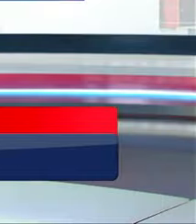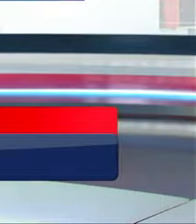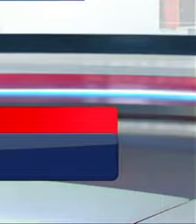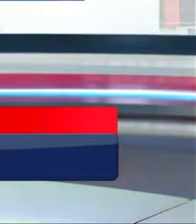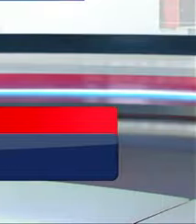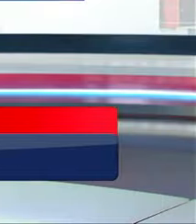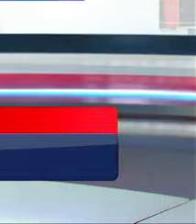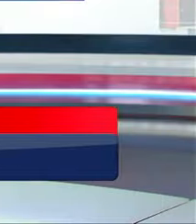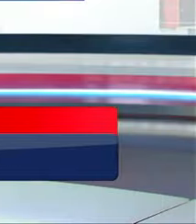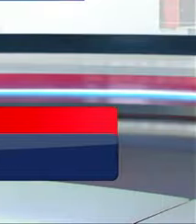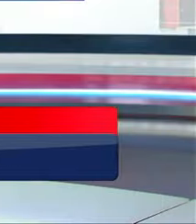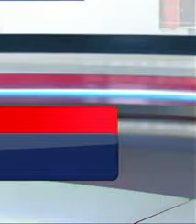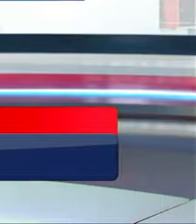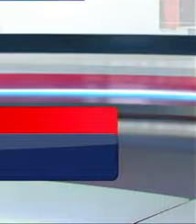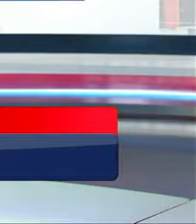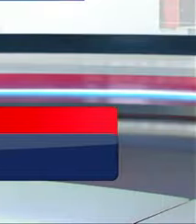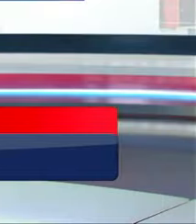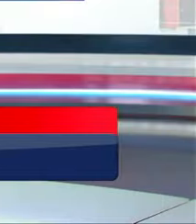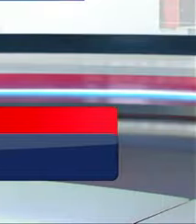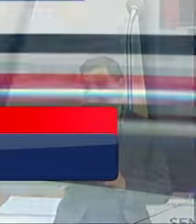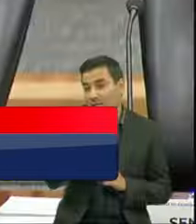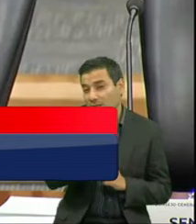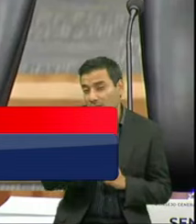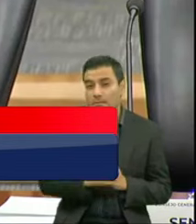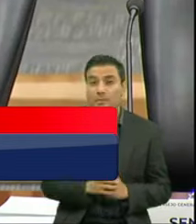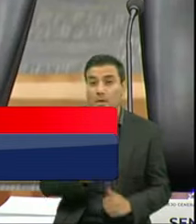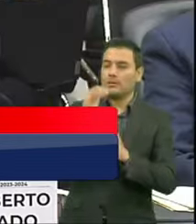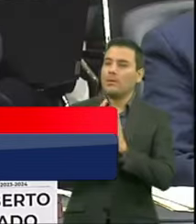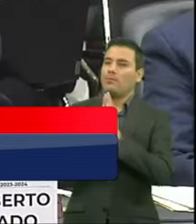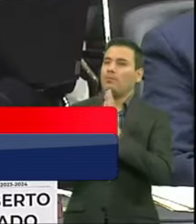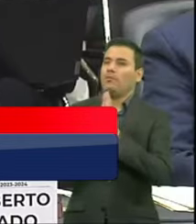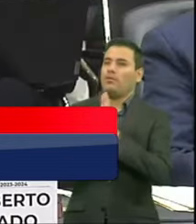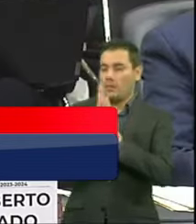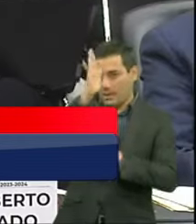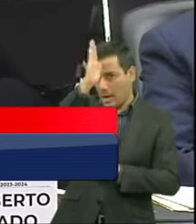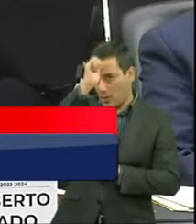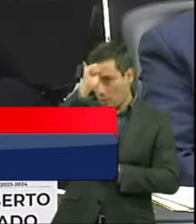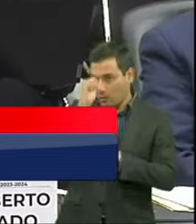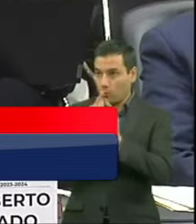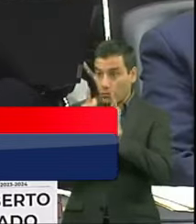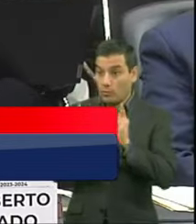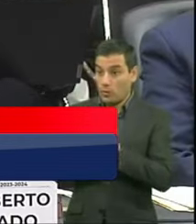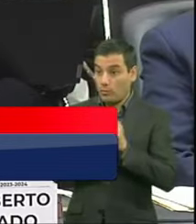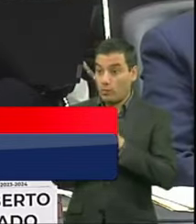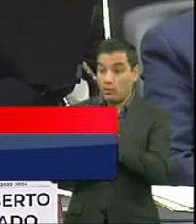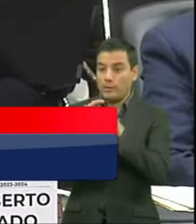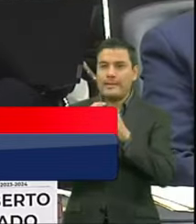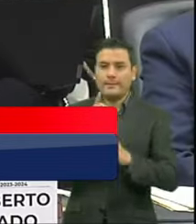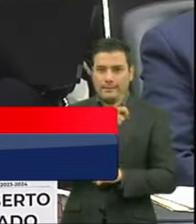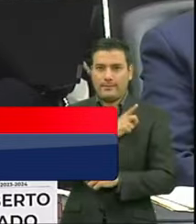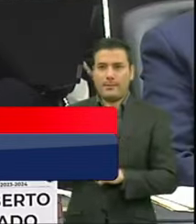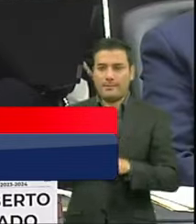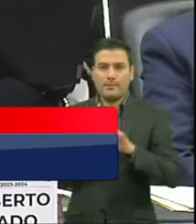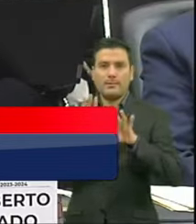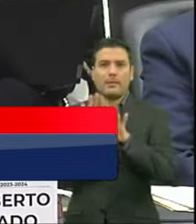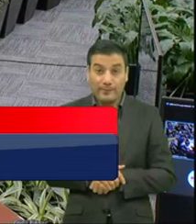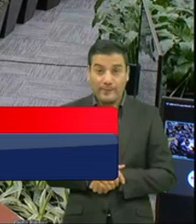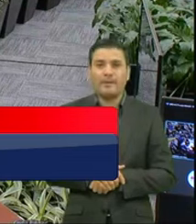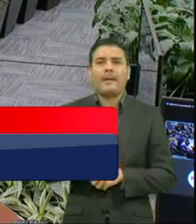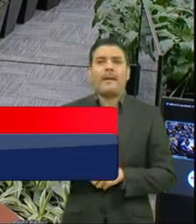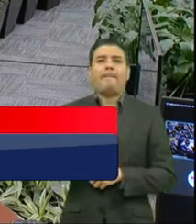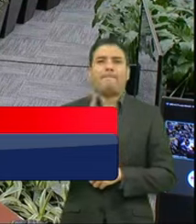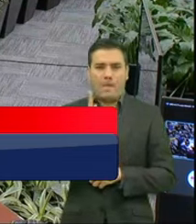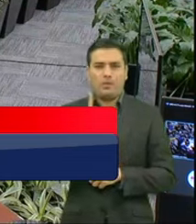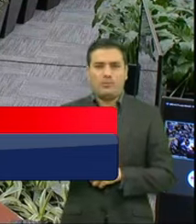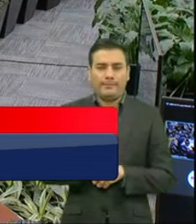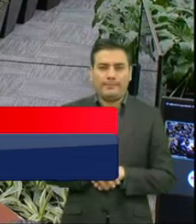oposición? Por supuesto. Vamos a usar todos los recursos que tengamos para detener pues la muerte de la República y la democracia. Si